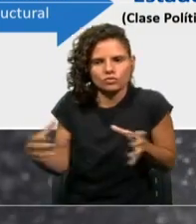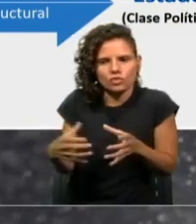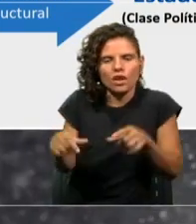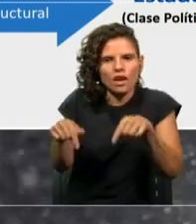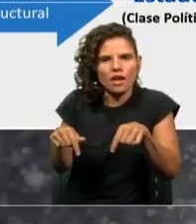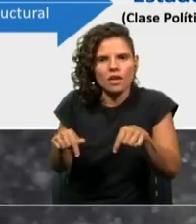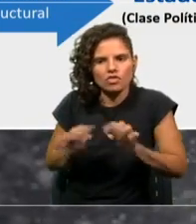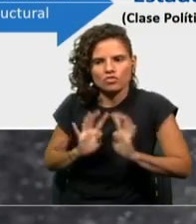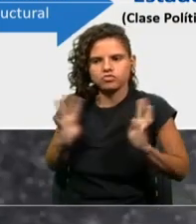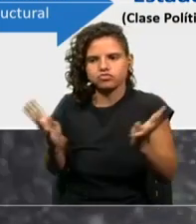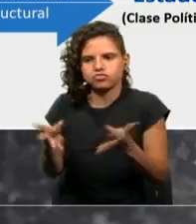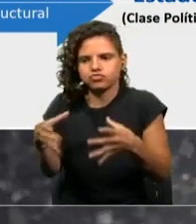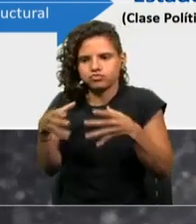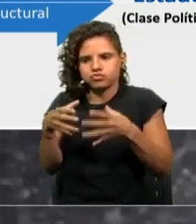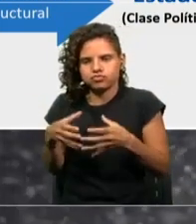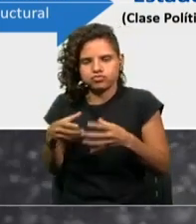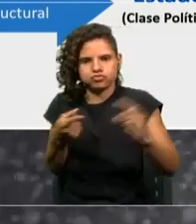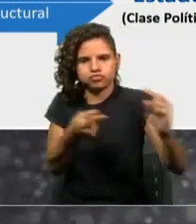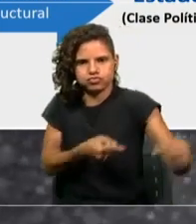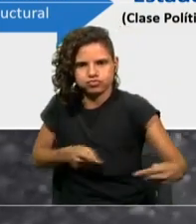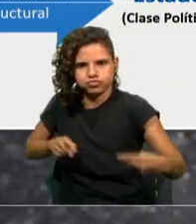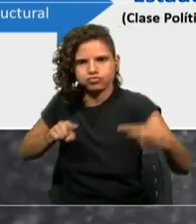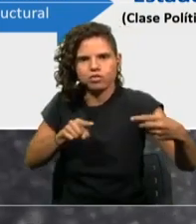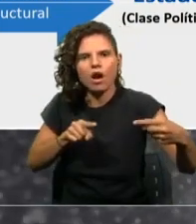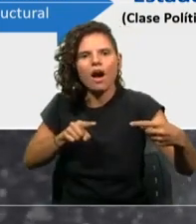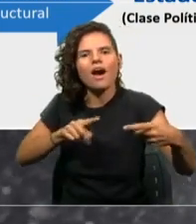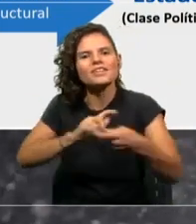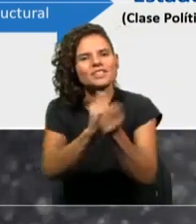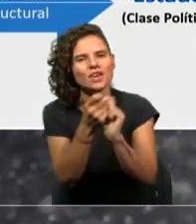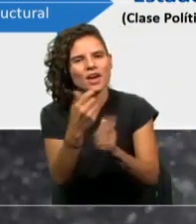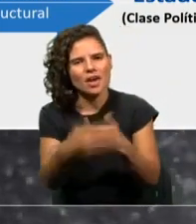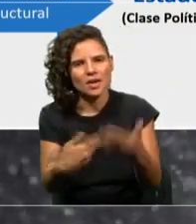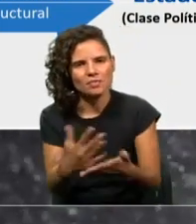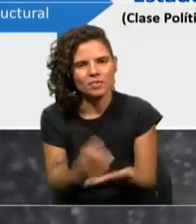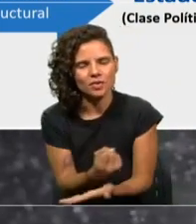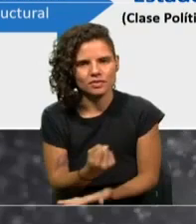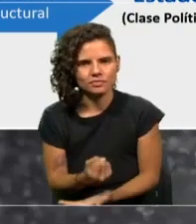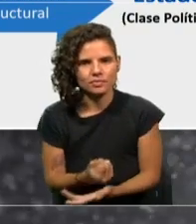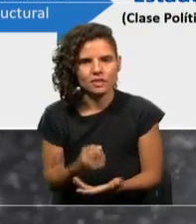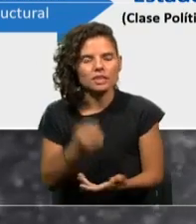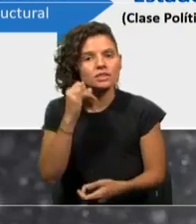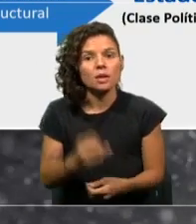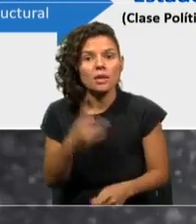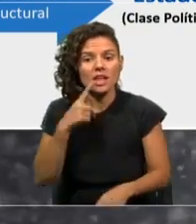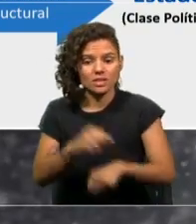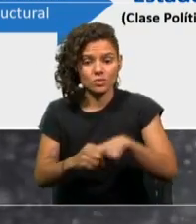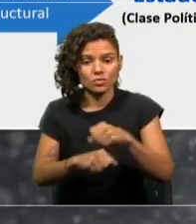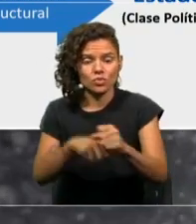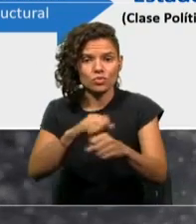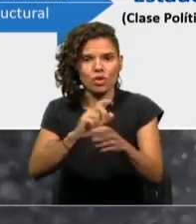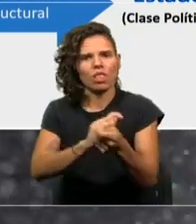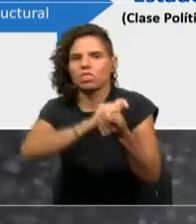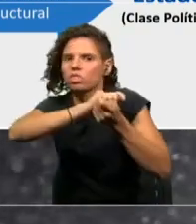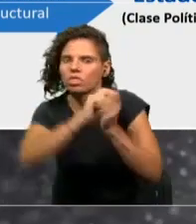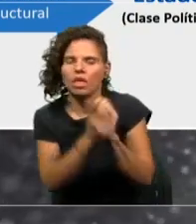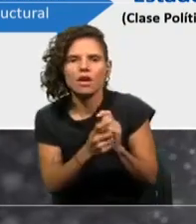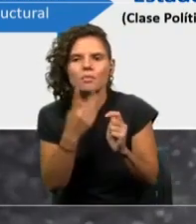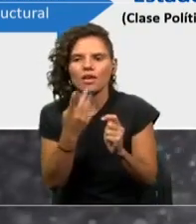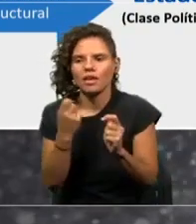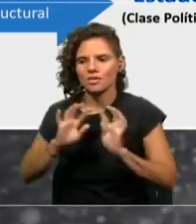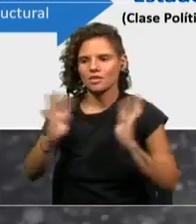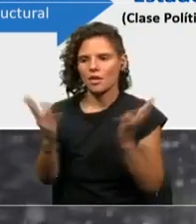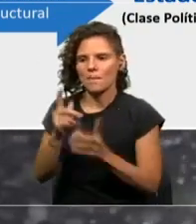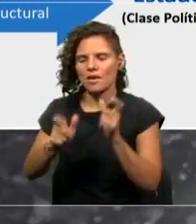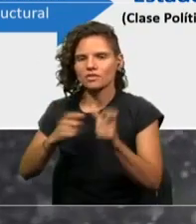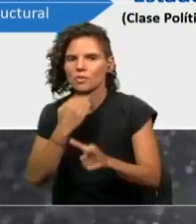los cambios logran ocurrir, ¿ya? Todos los casos, dice él, en donde han habido cambios estructurales resultantes de un movimiento popular